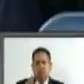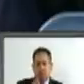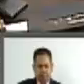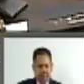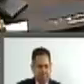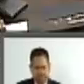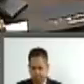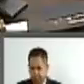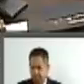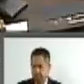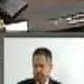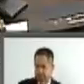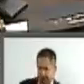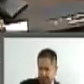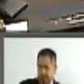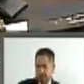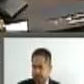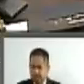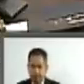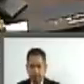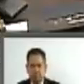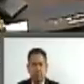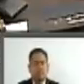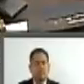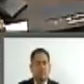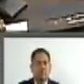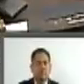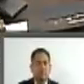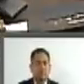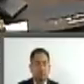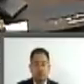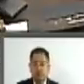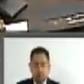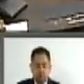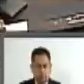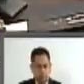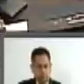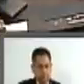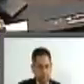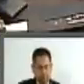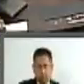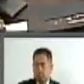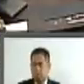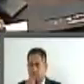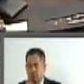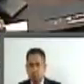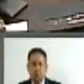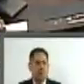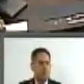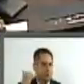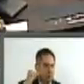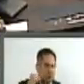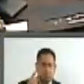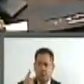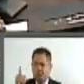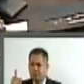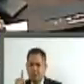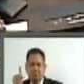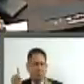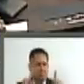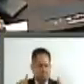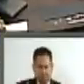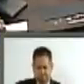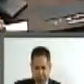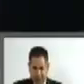nuestros territorios. En Manitoba y en Sonora, en Nueva Escocia y Yucatán, canadienses y